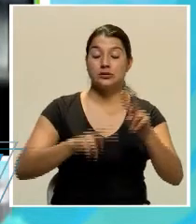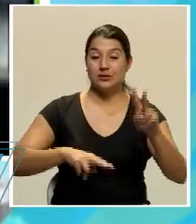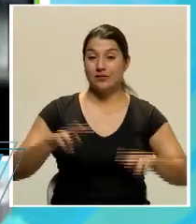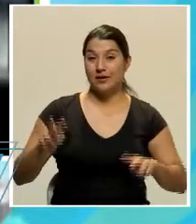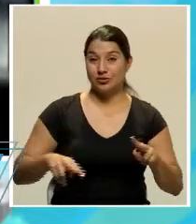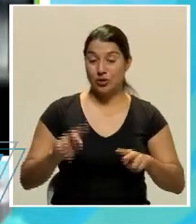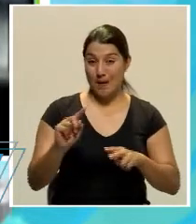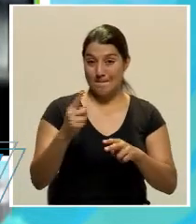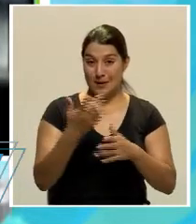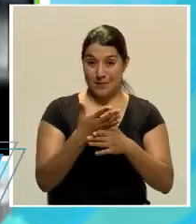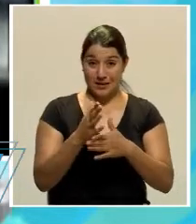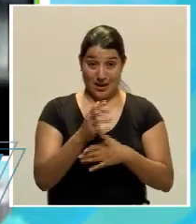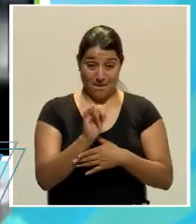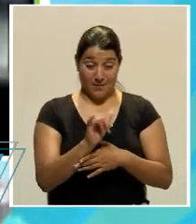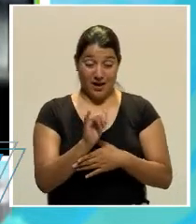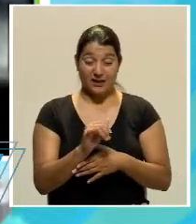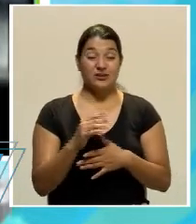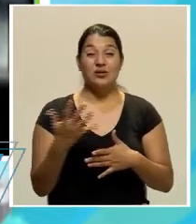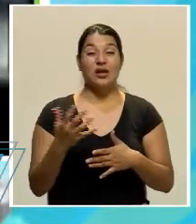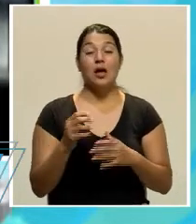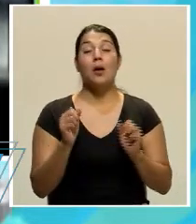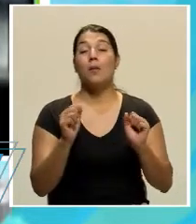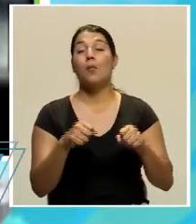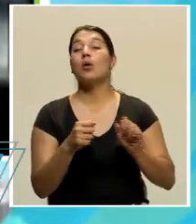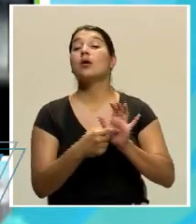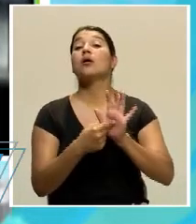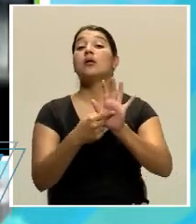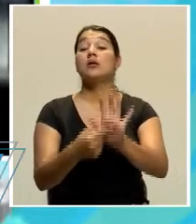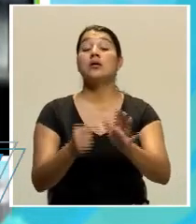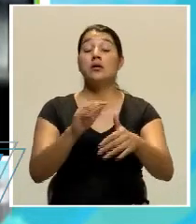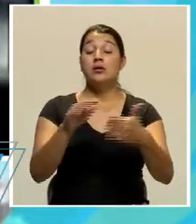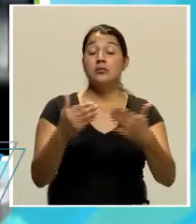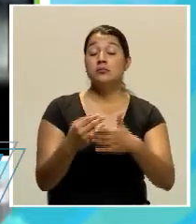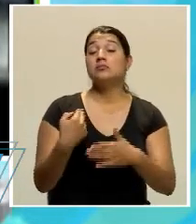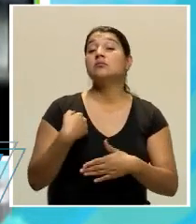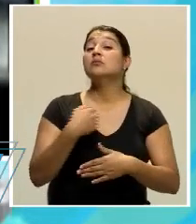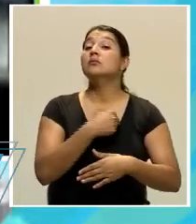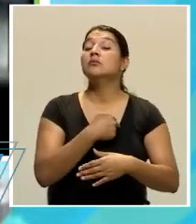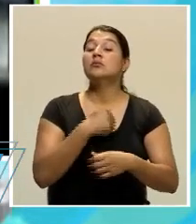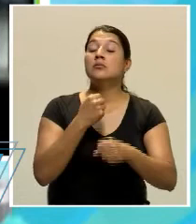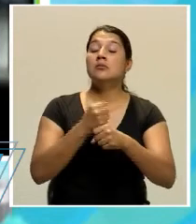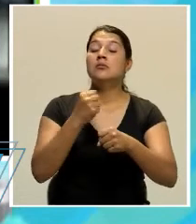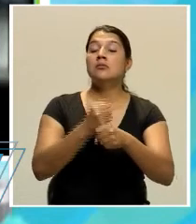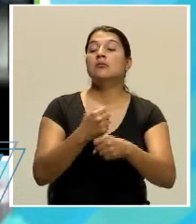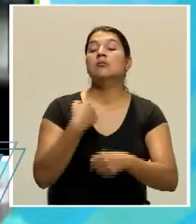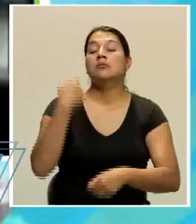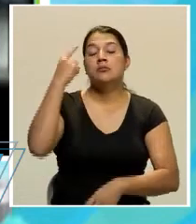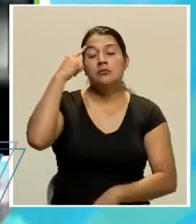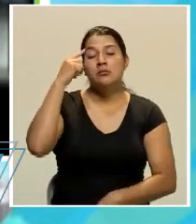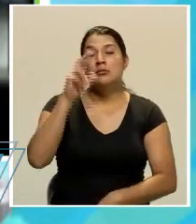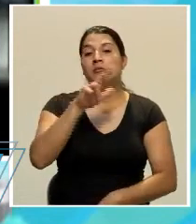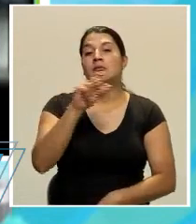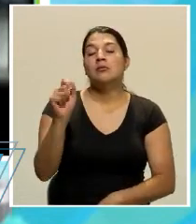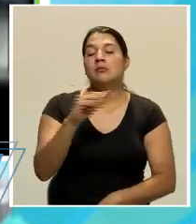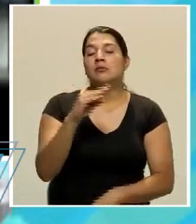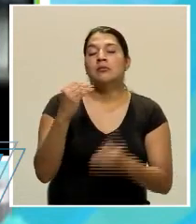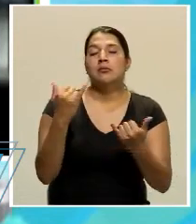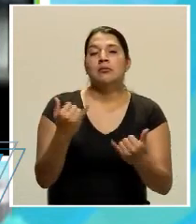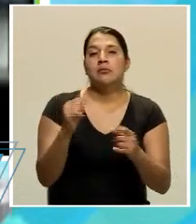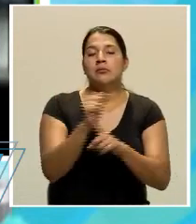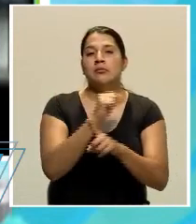Una primera etapa fue eso, fue lanzar al aire todo lo que había grabado, porque pensábamos que 3 meses y la situación iba a estar